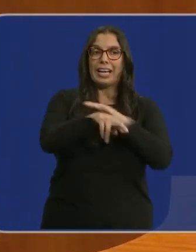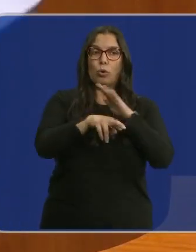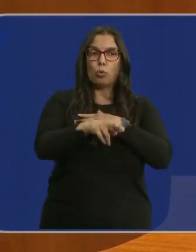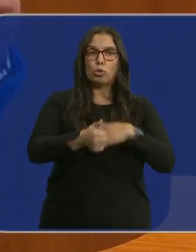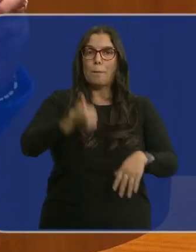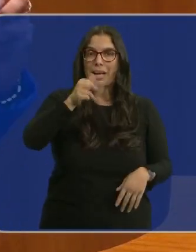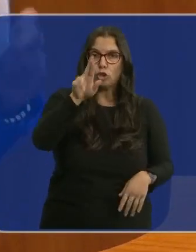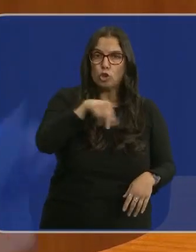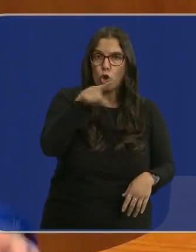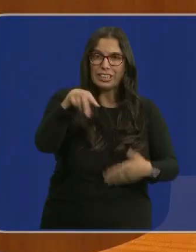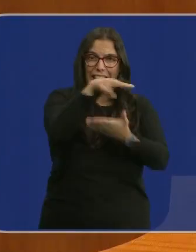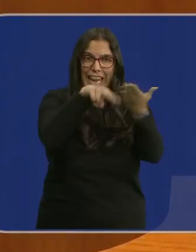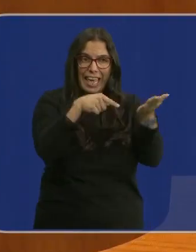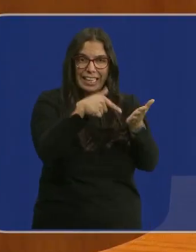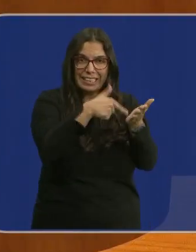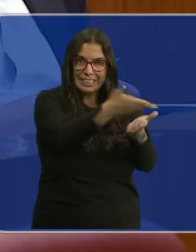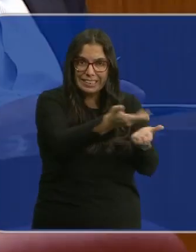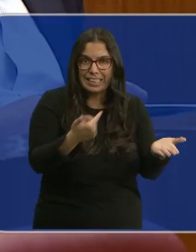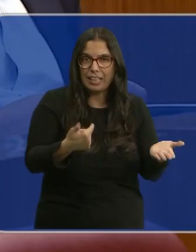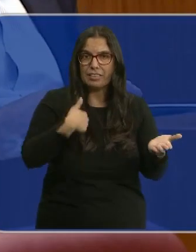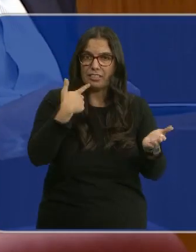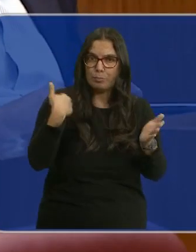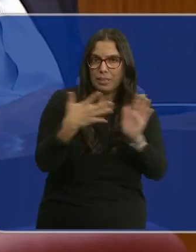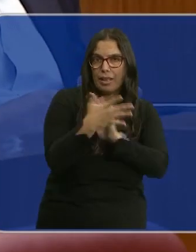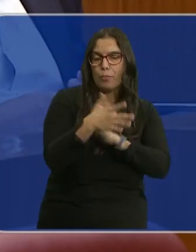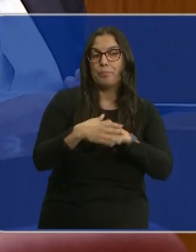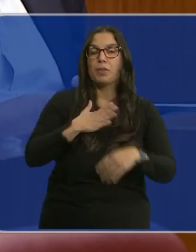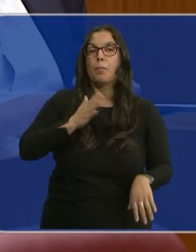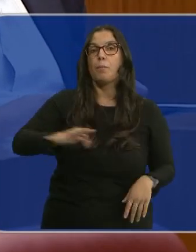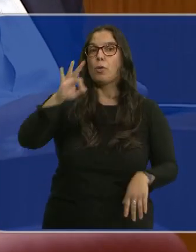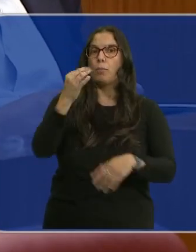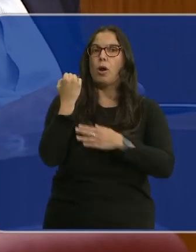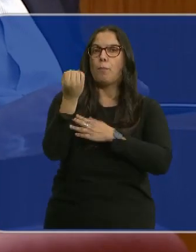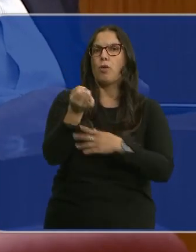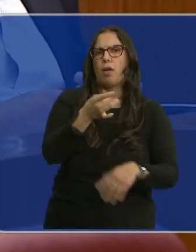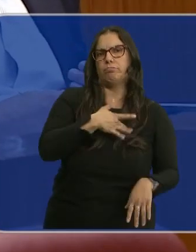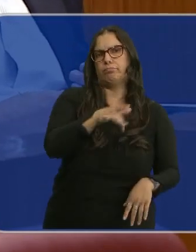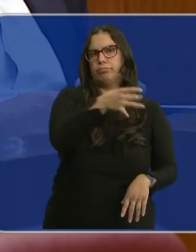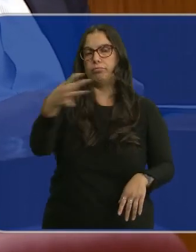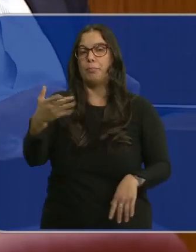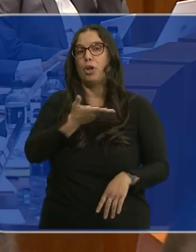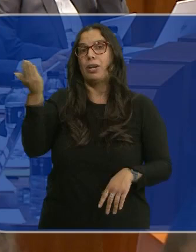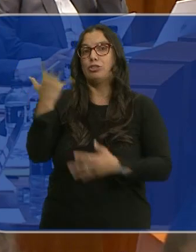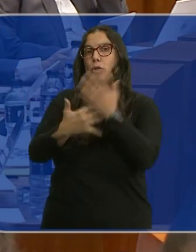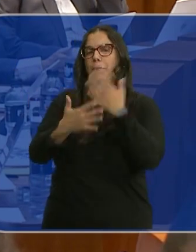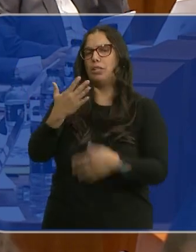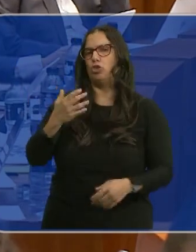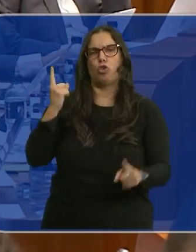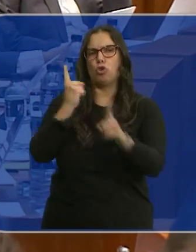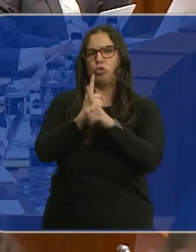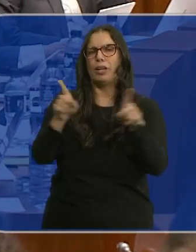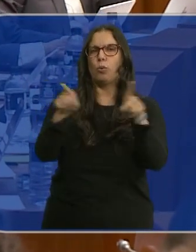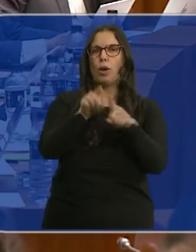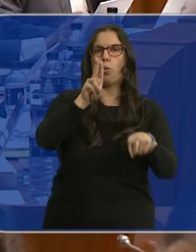he explicado. Léase el trámite de consulta pública. Mientras que Podemos apoya la condonación, el resto del grupo mixto lo rechaza, al igual